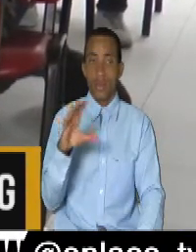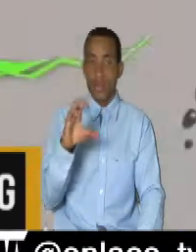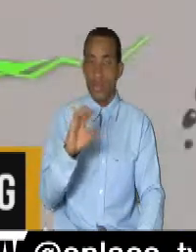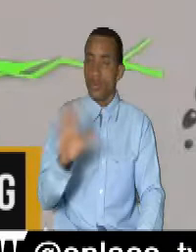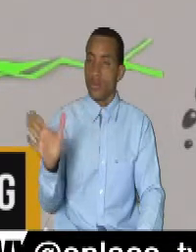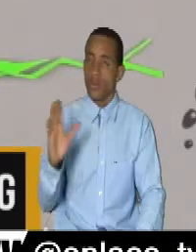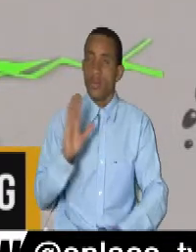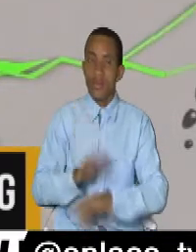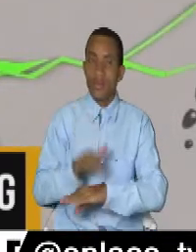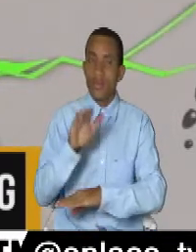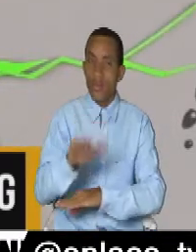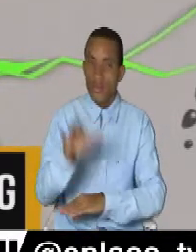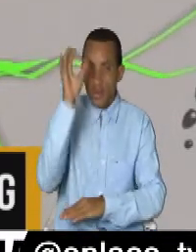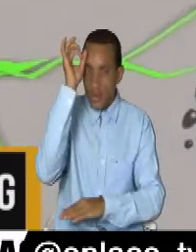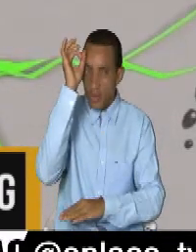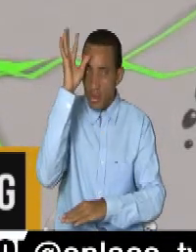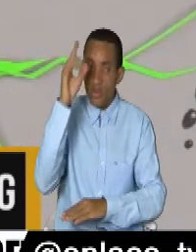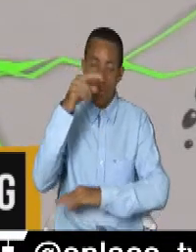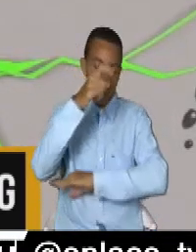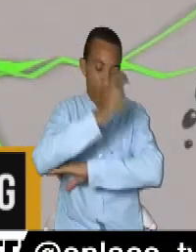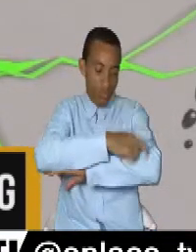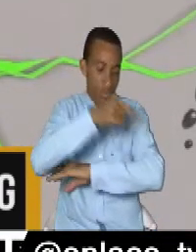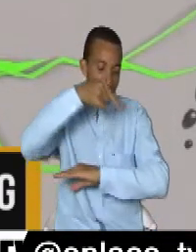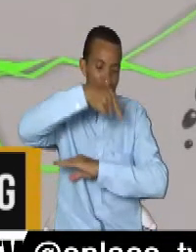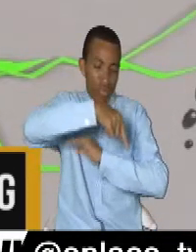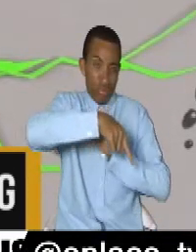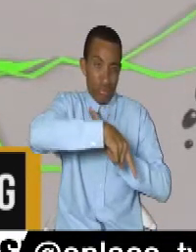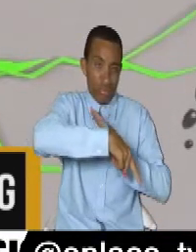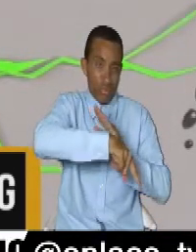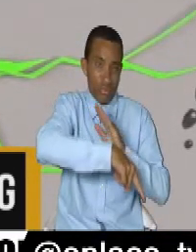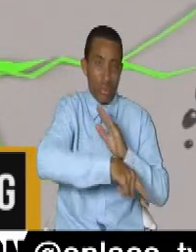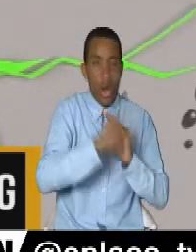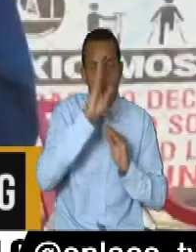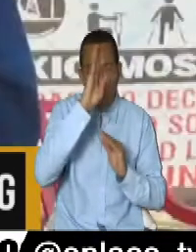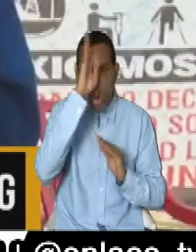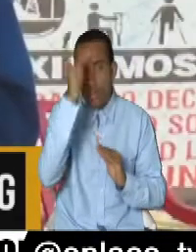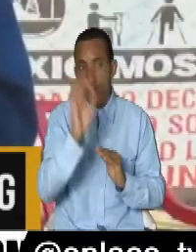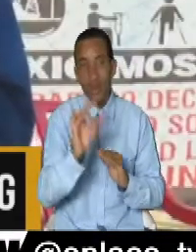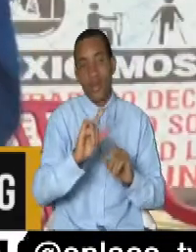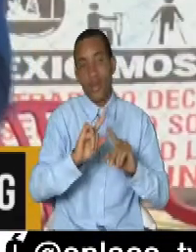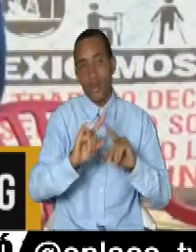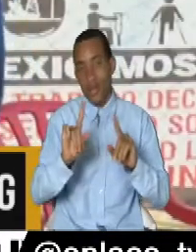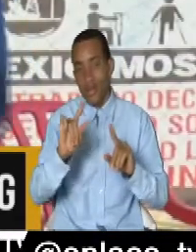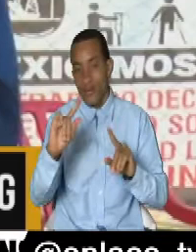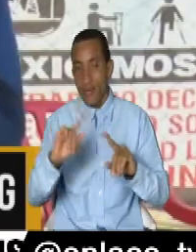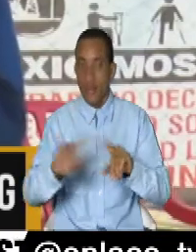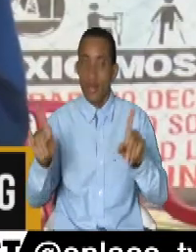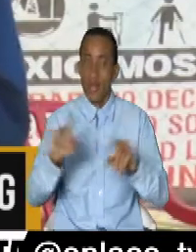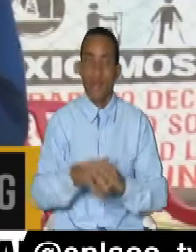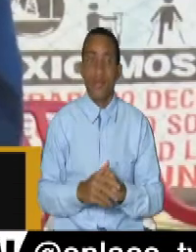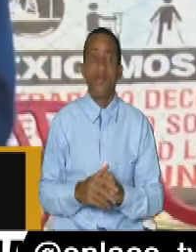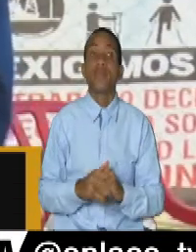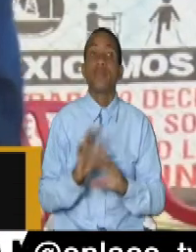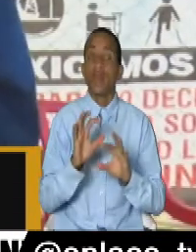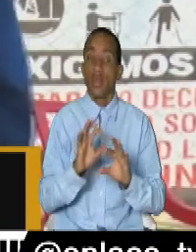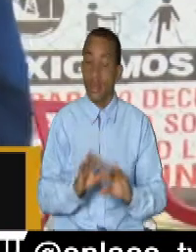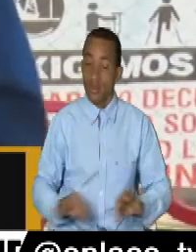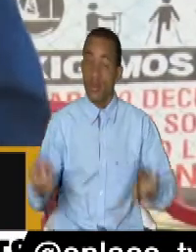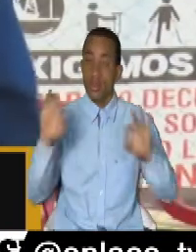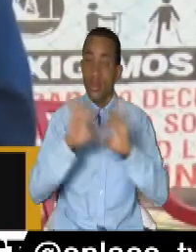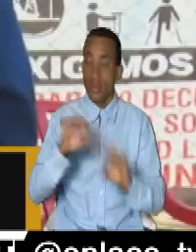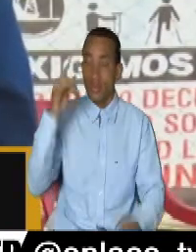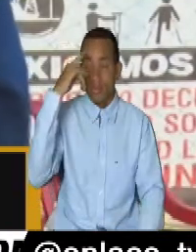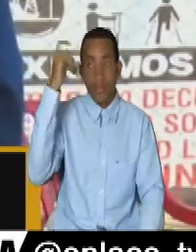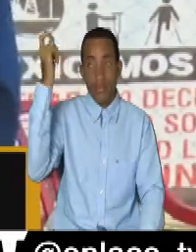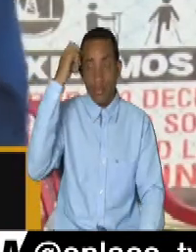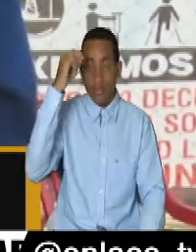consecuencias que esta iniciativa traería para el territorio. En este debate es muy importante que se tenga en cuenta que lo que se viene dando